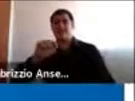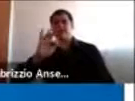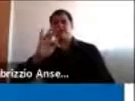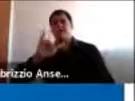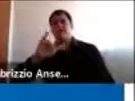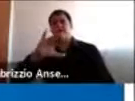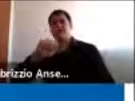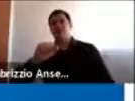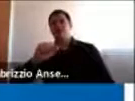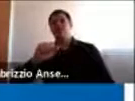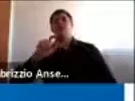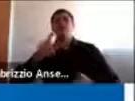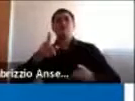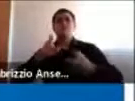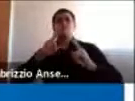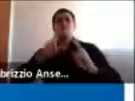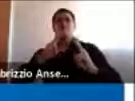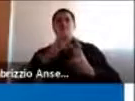ustedes están utilizando